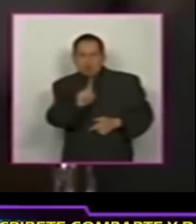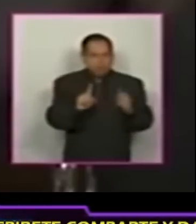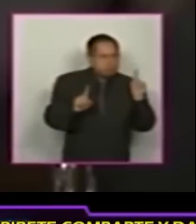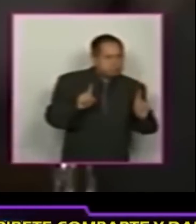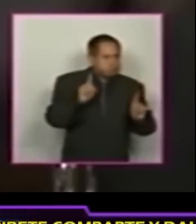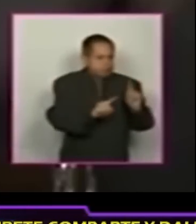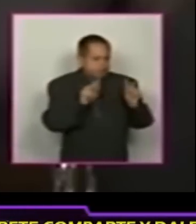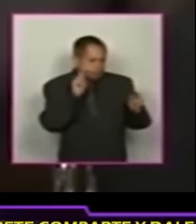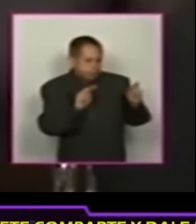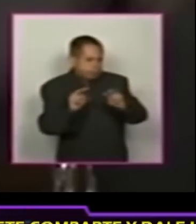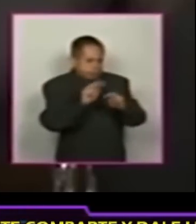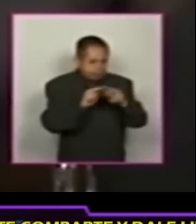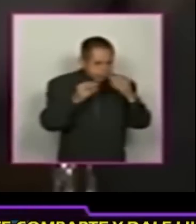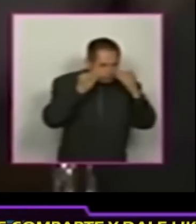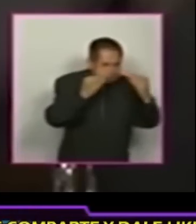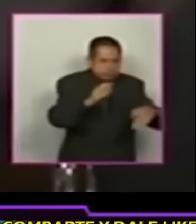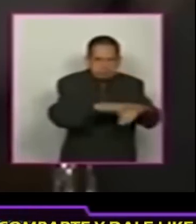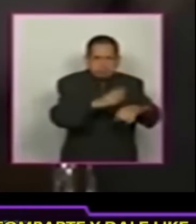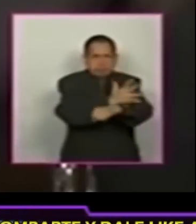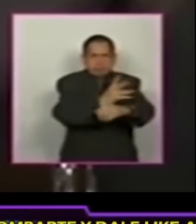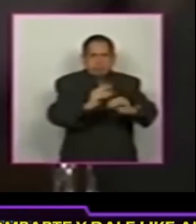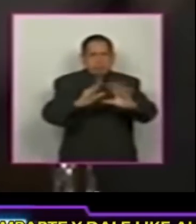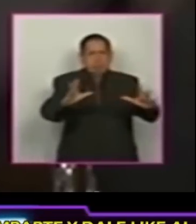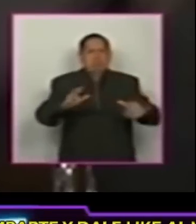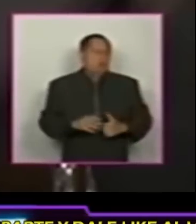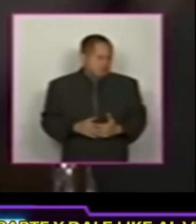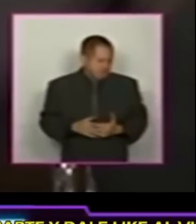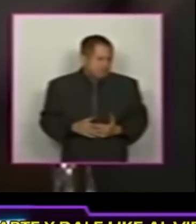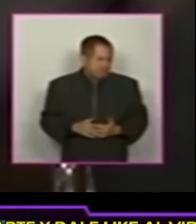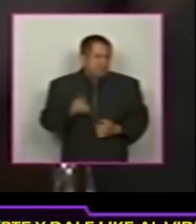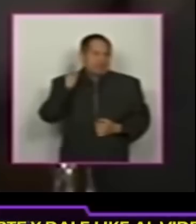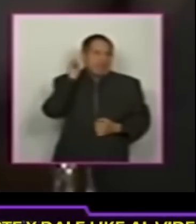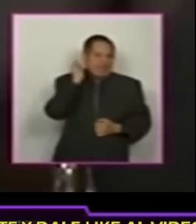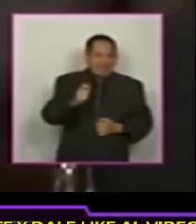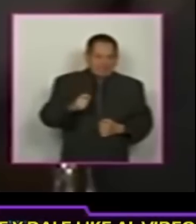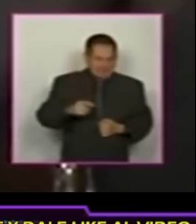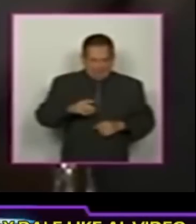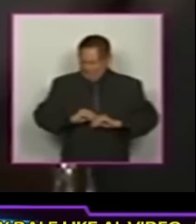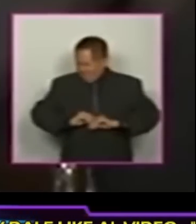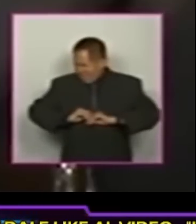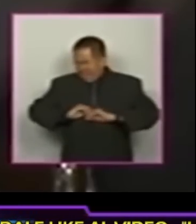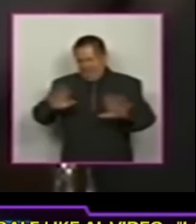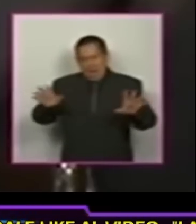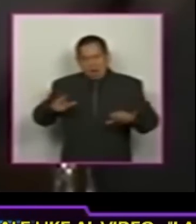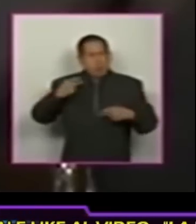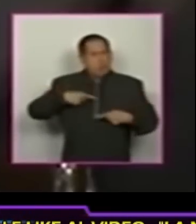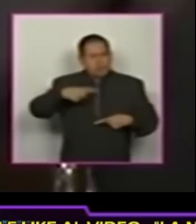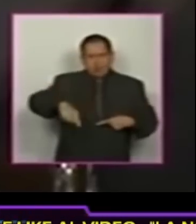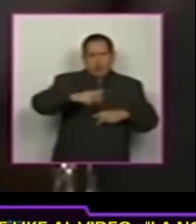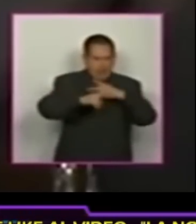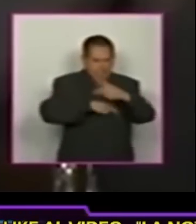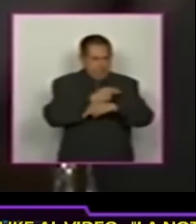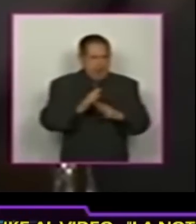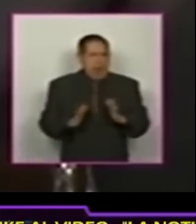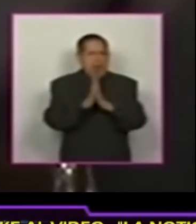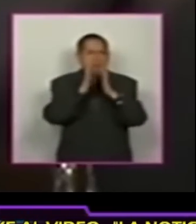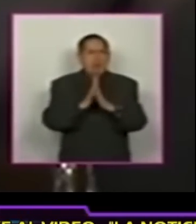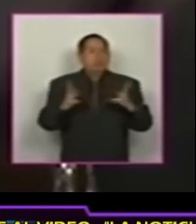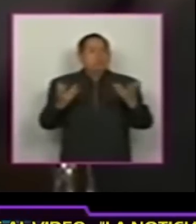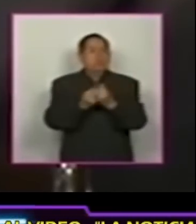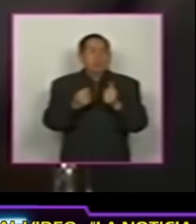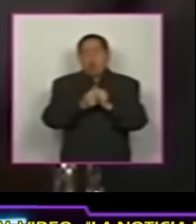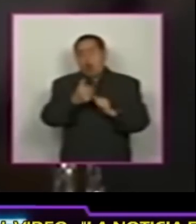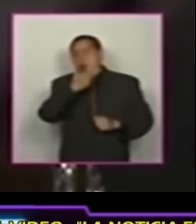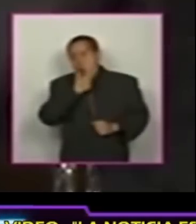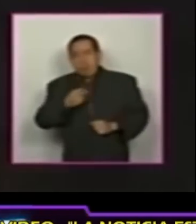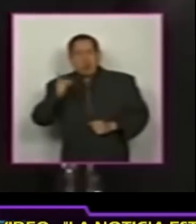y este tema lo vamos a tener muy recurrente. Si el área salió de vacaciones, pues nosotros tenemos que buscar alternativas porque el presidente sigue en